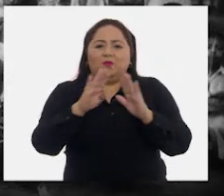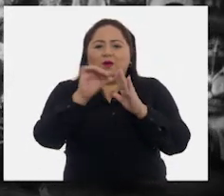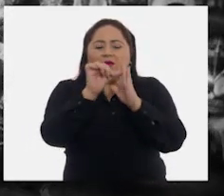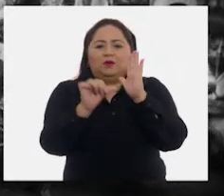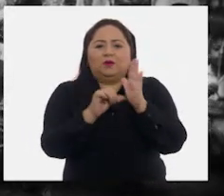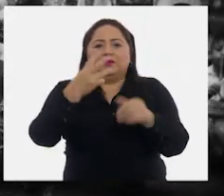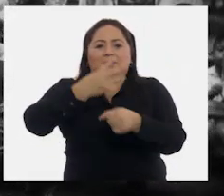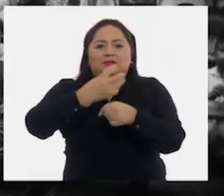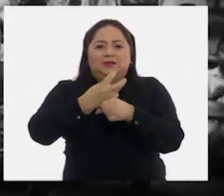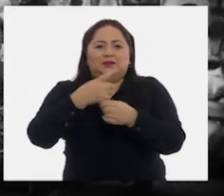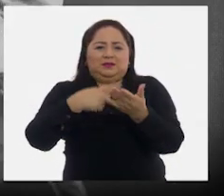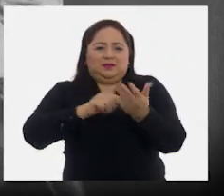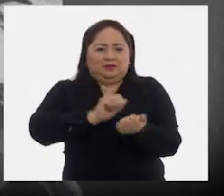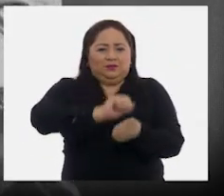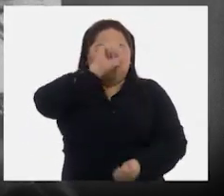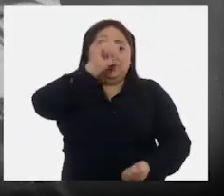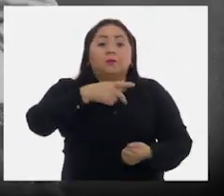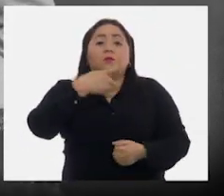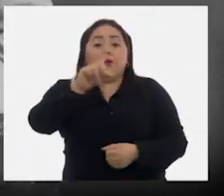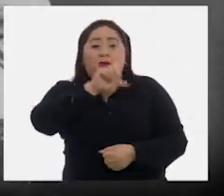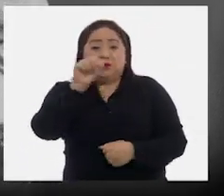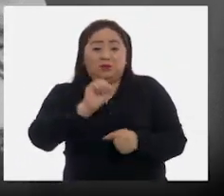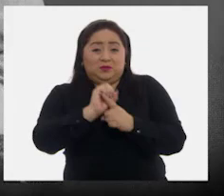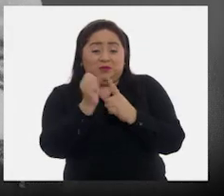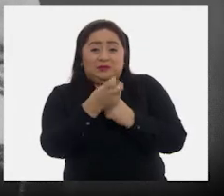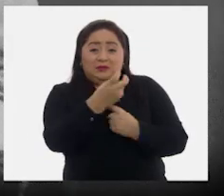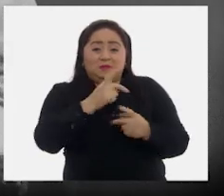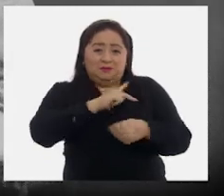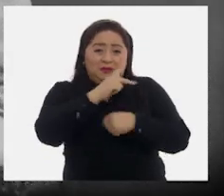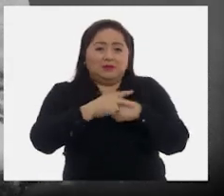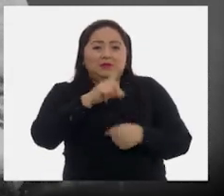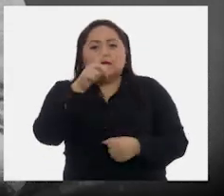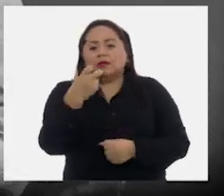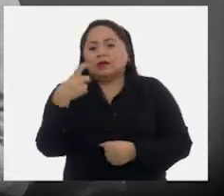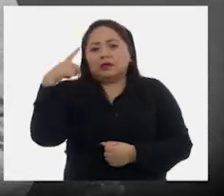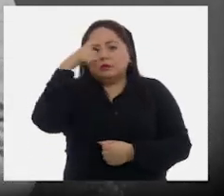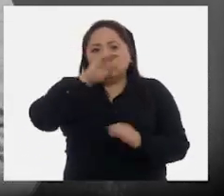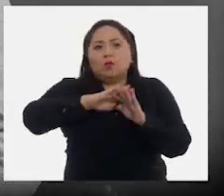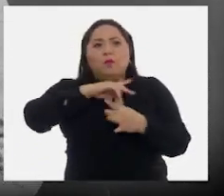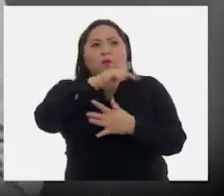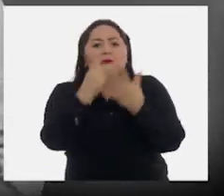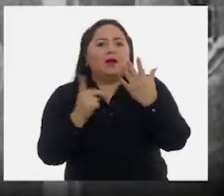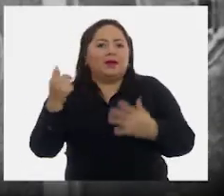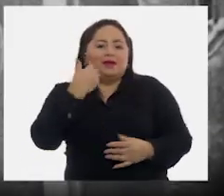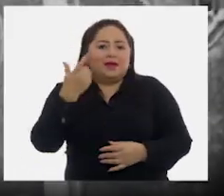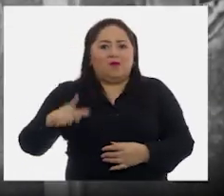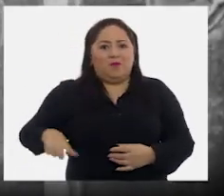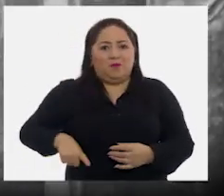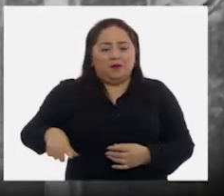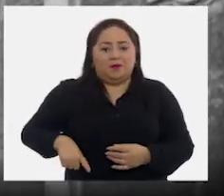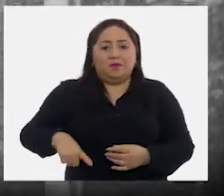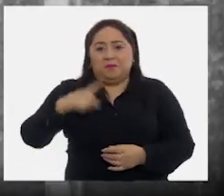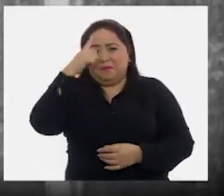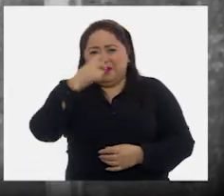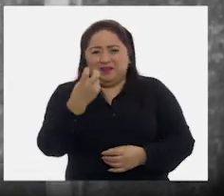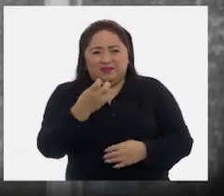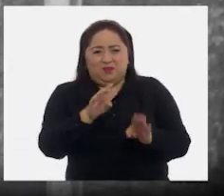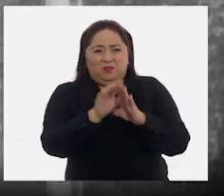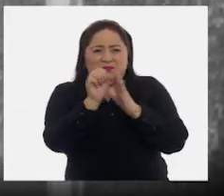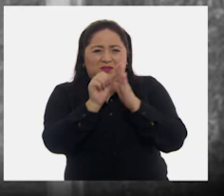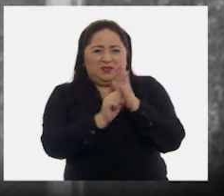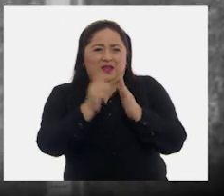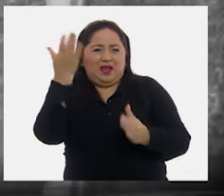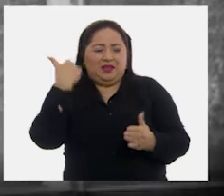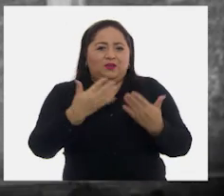de la Constitución. Pero la situación del país hacía muy difícil llevar a cabo los planes del gobierno. Para romper con el sistema que